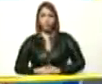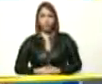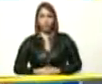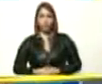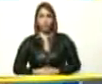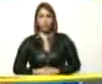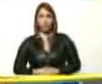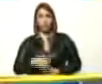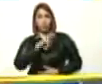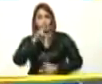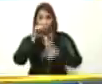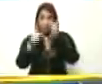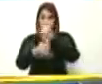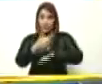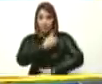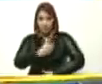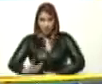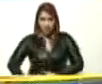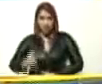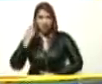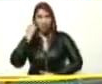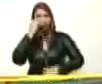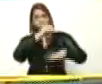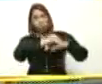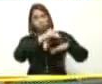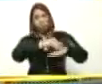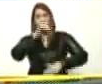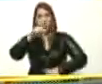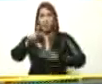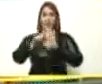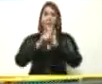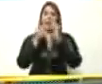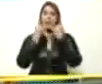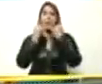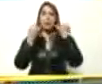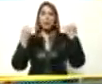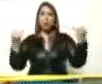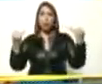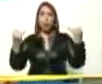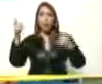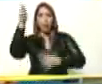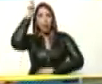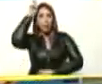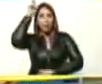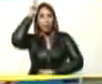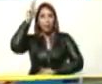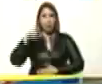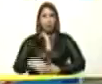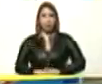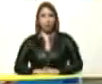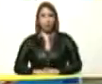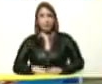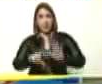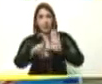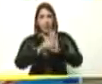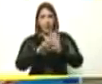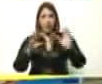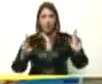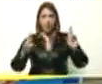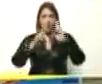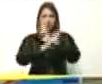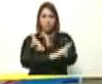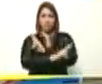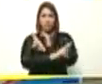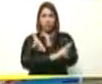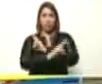señora, vicepresidenta, la ley, de idiomas, indígenas, la ley, de reforma, parcial,